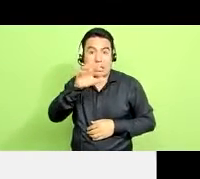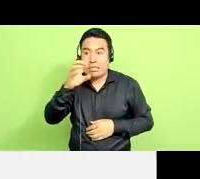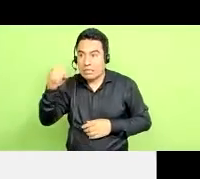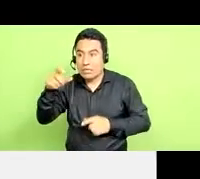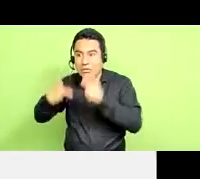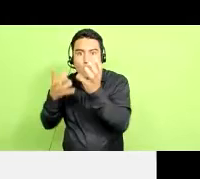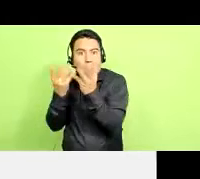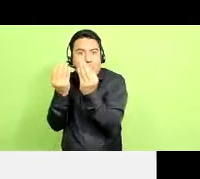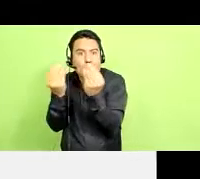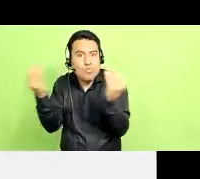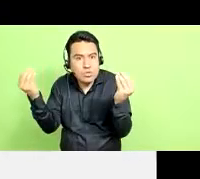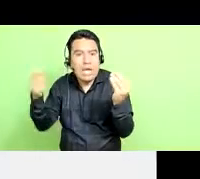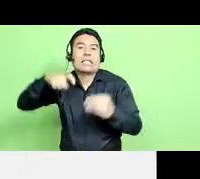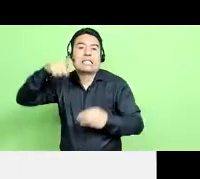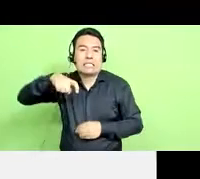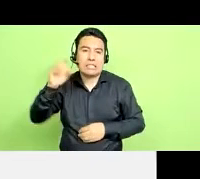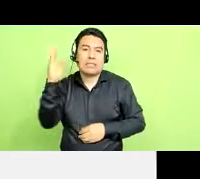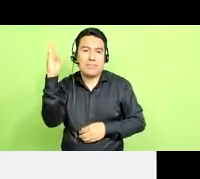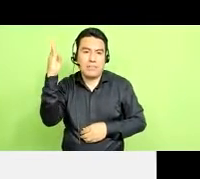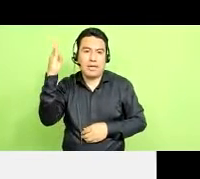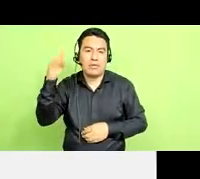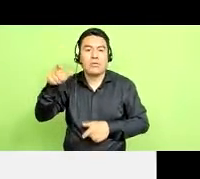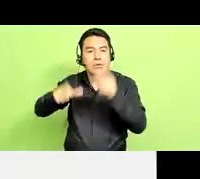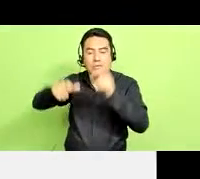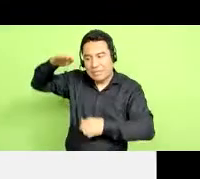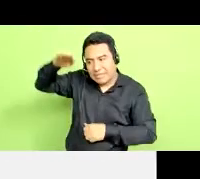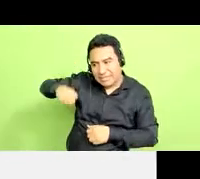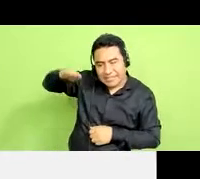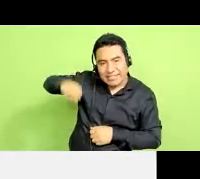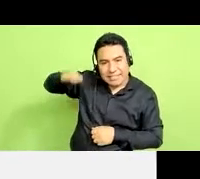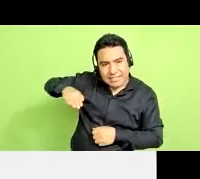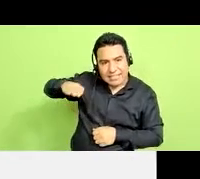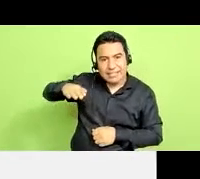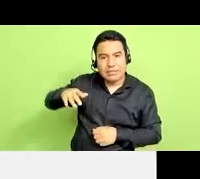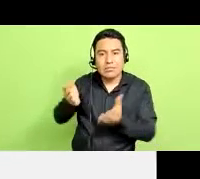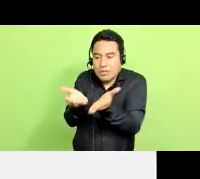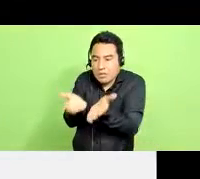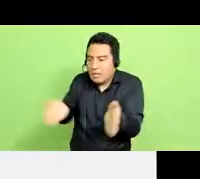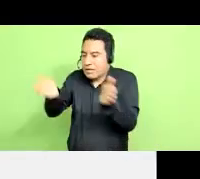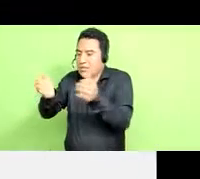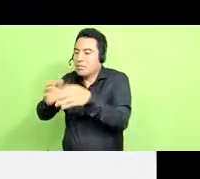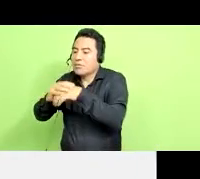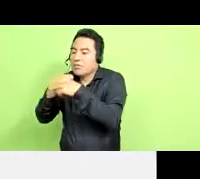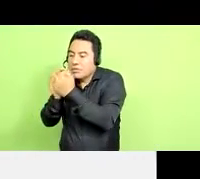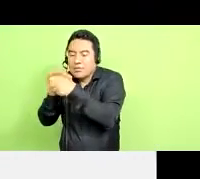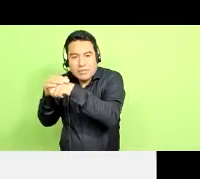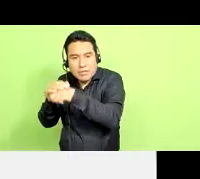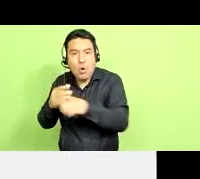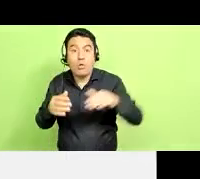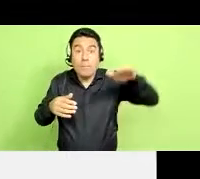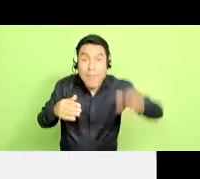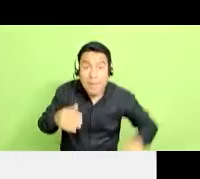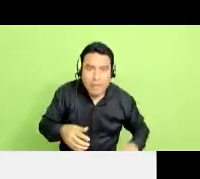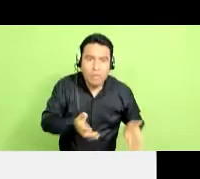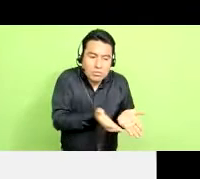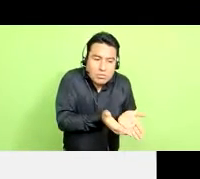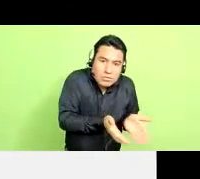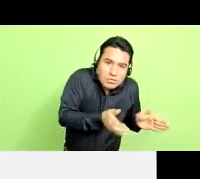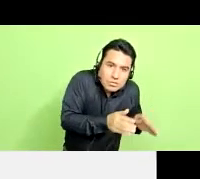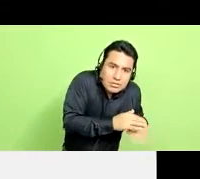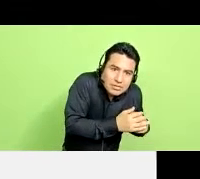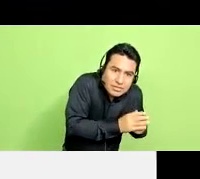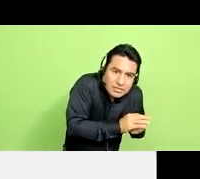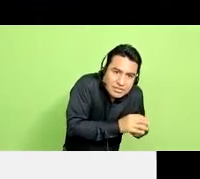el tiempo para personas del mismo significa que de tener un lavatorio un inodoro ordinario para el